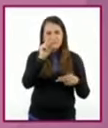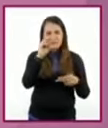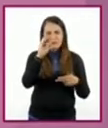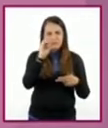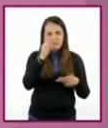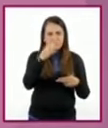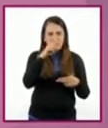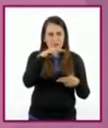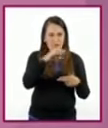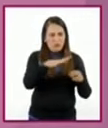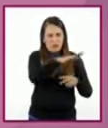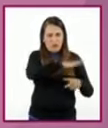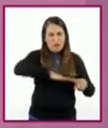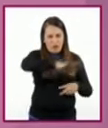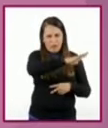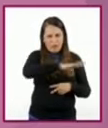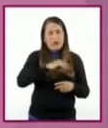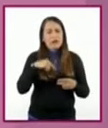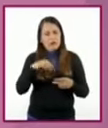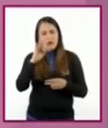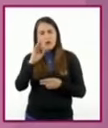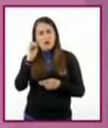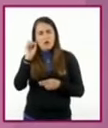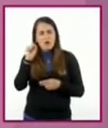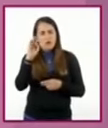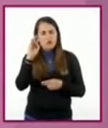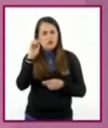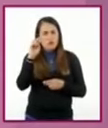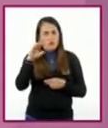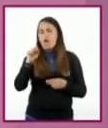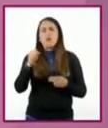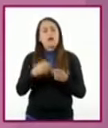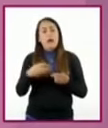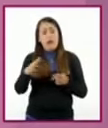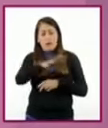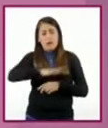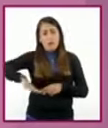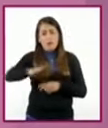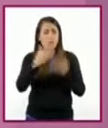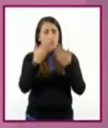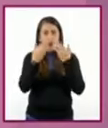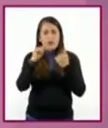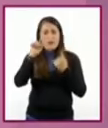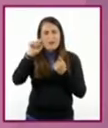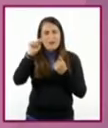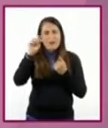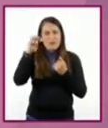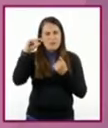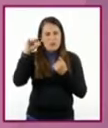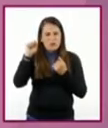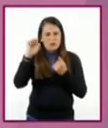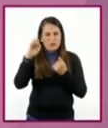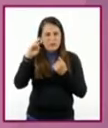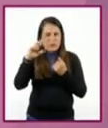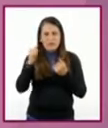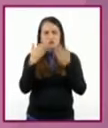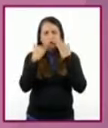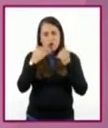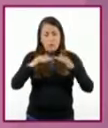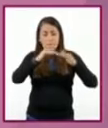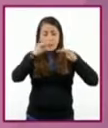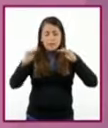encuentra en la atmósfera, sino principalmente en la litósfera. Es decir, en la capa de la tierra que forma nuestro